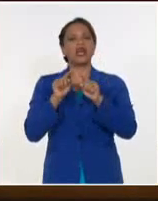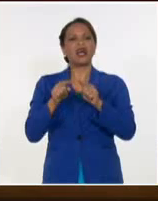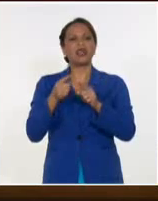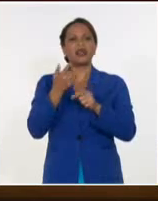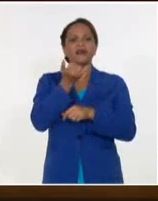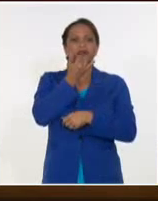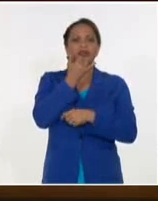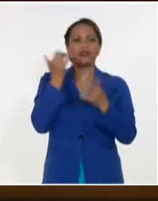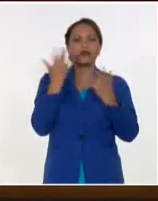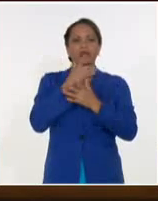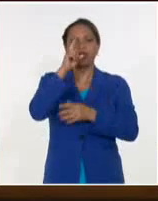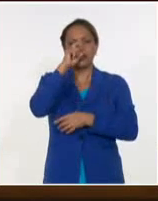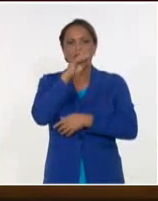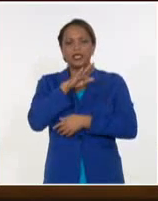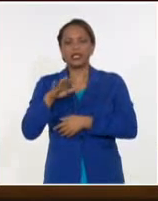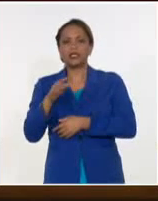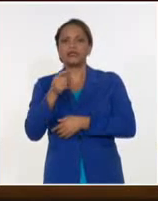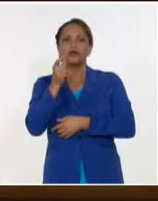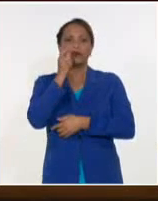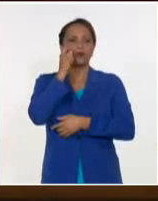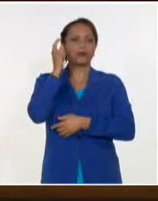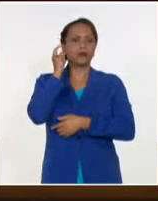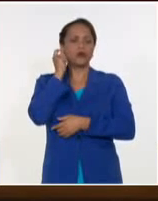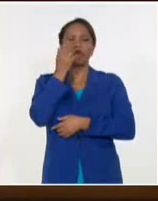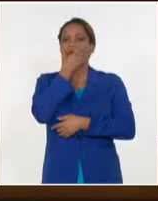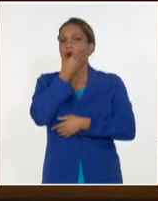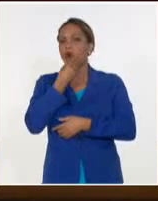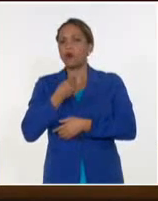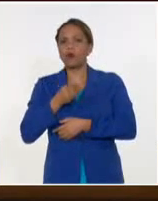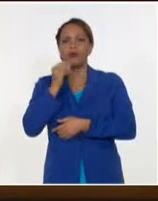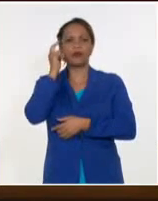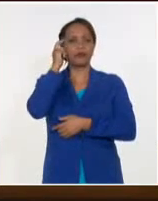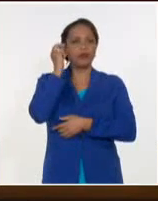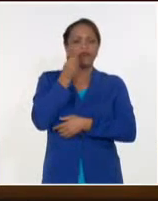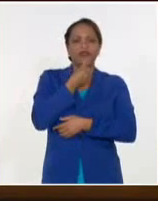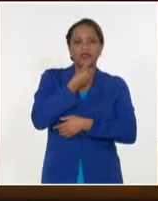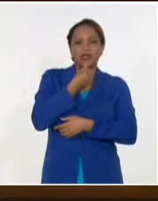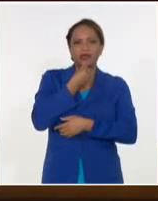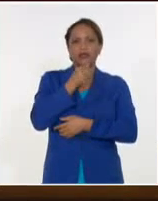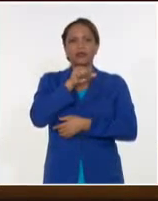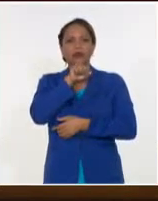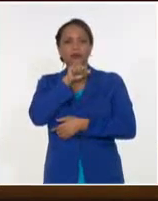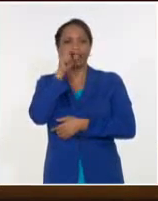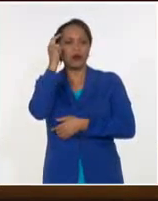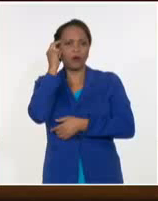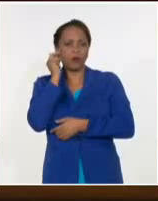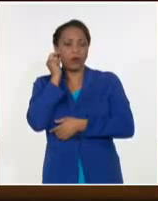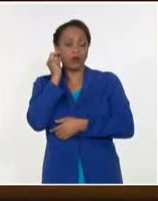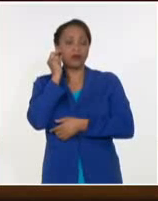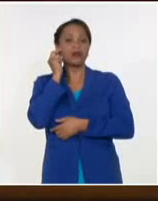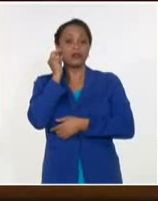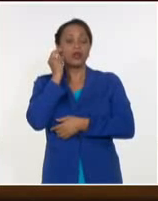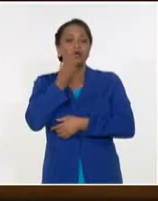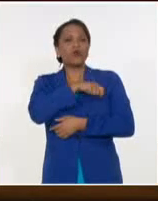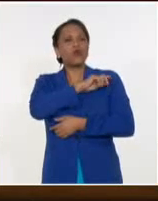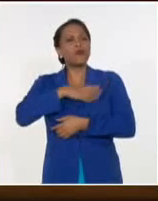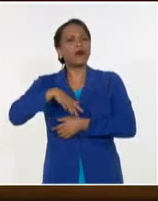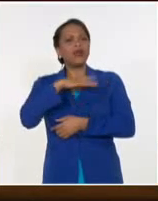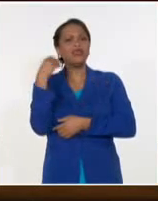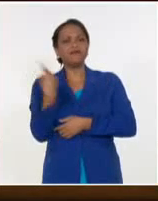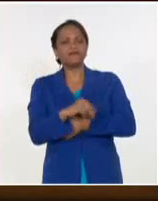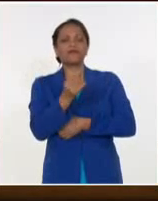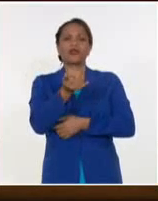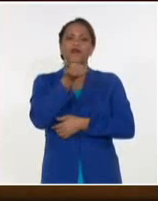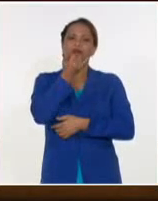y niños, jóvenes, ancianas, madres, abuelos. Hay un país castigado por la osadía de